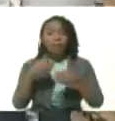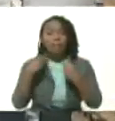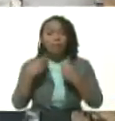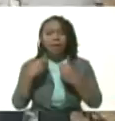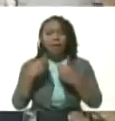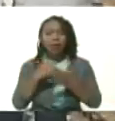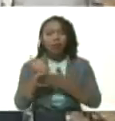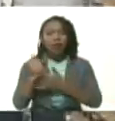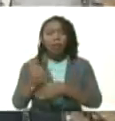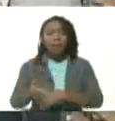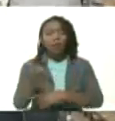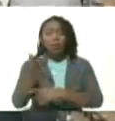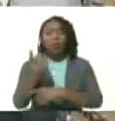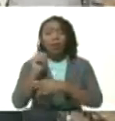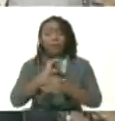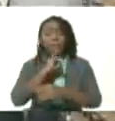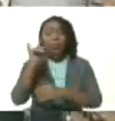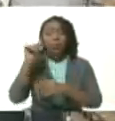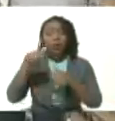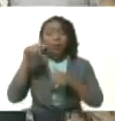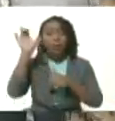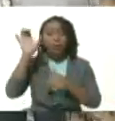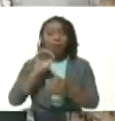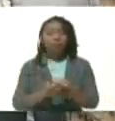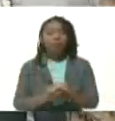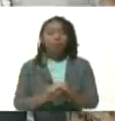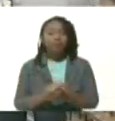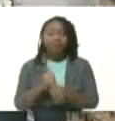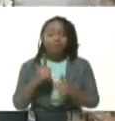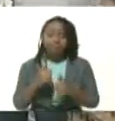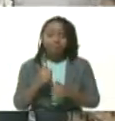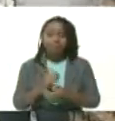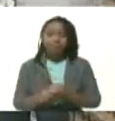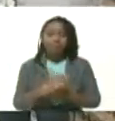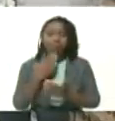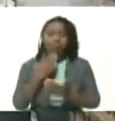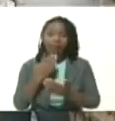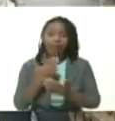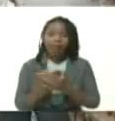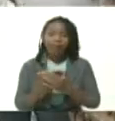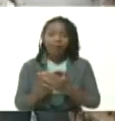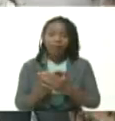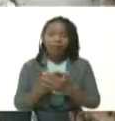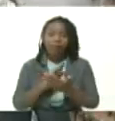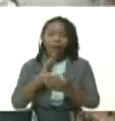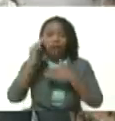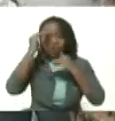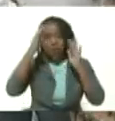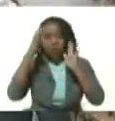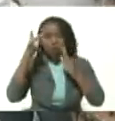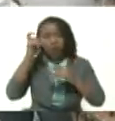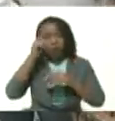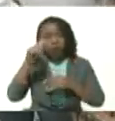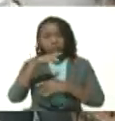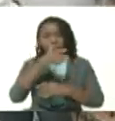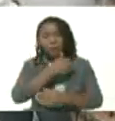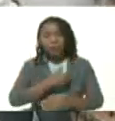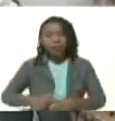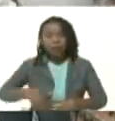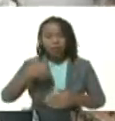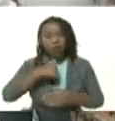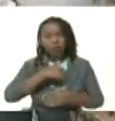cubrir parte importante de la demanda del país. Bien, agradecido por la atención, ciudadano presidente, nuestro saludo y